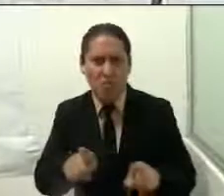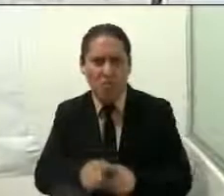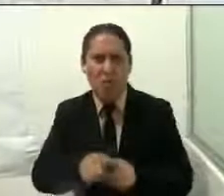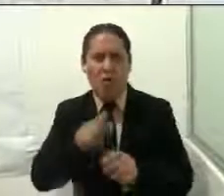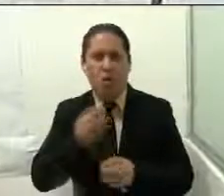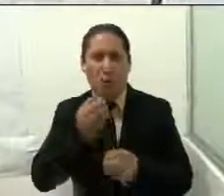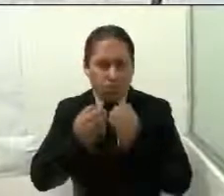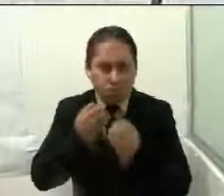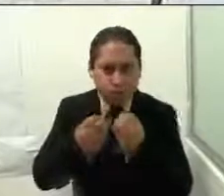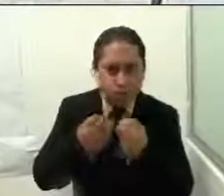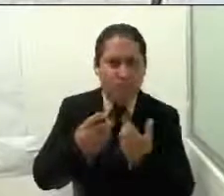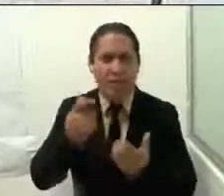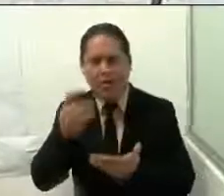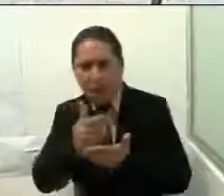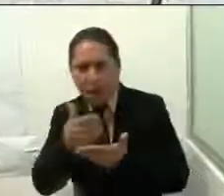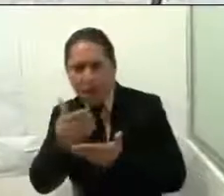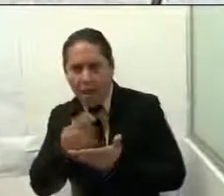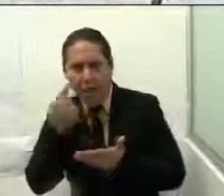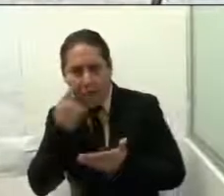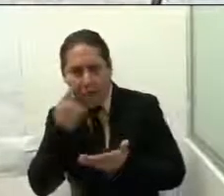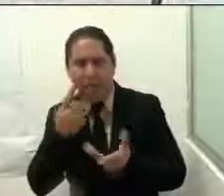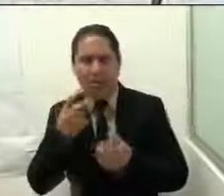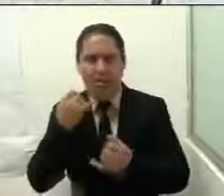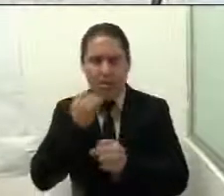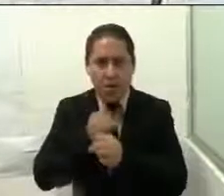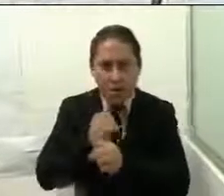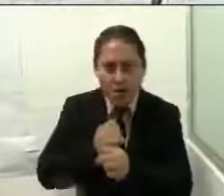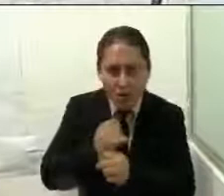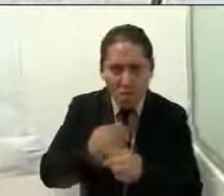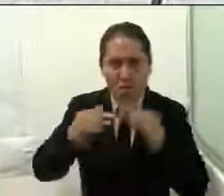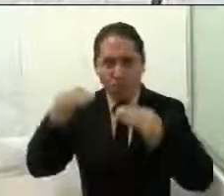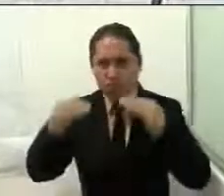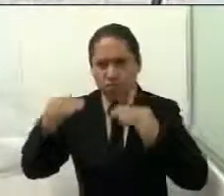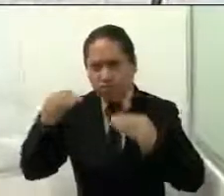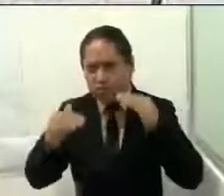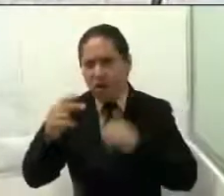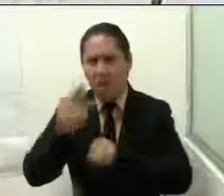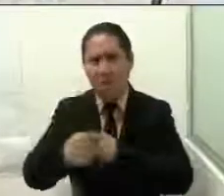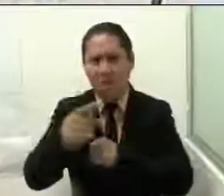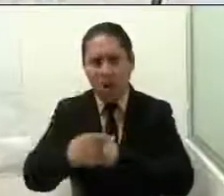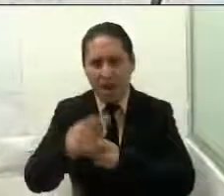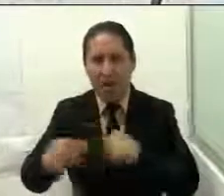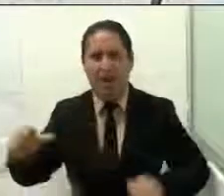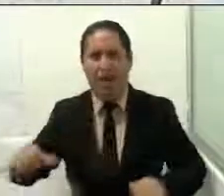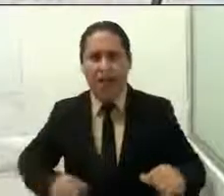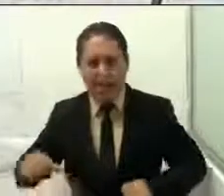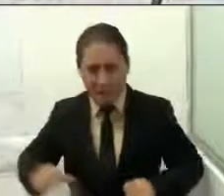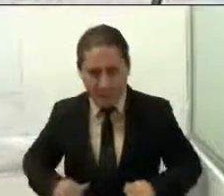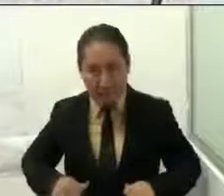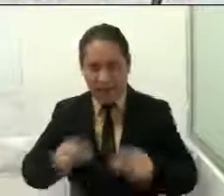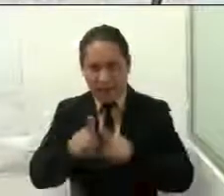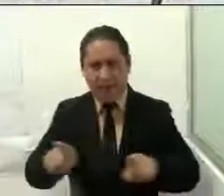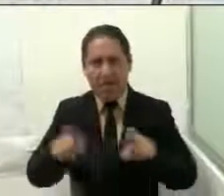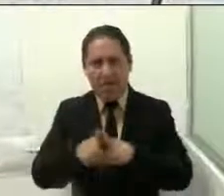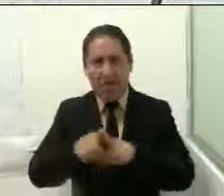recaba y analiza información de variables que implican riesgos en la actividad agropecuaria y